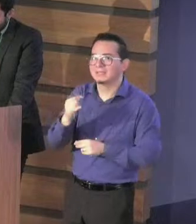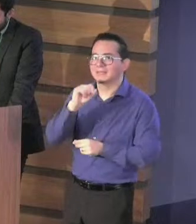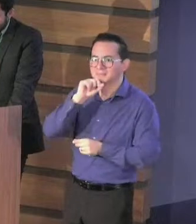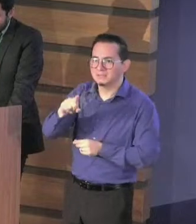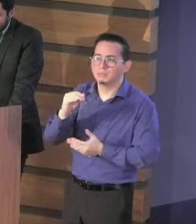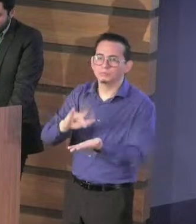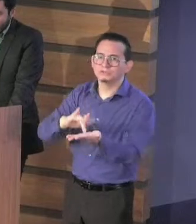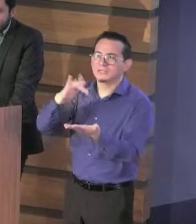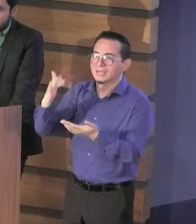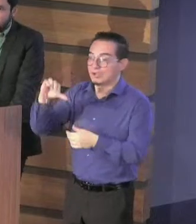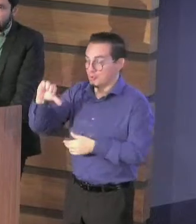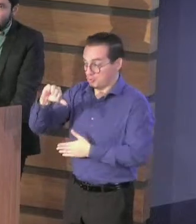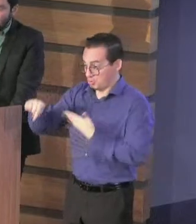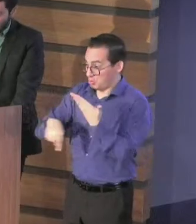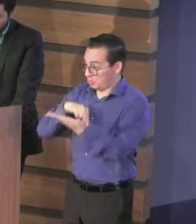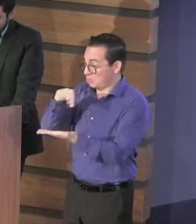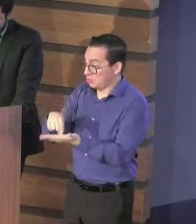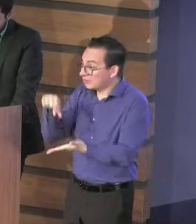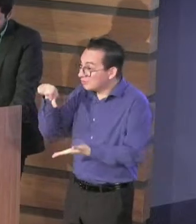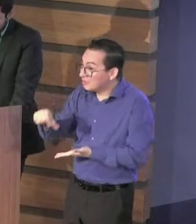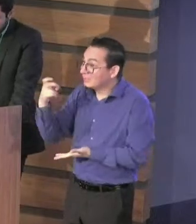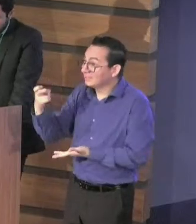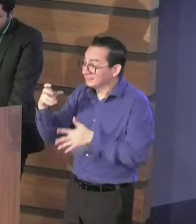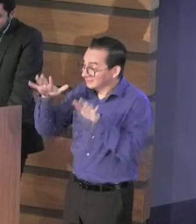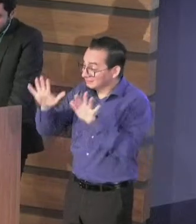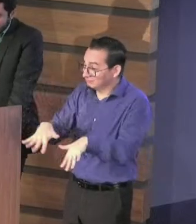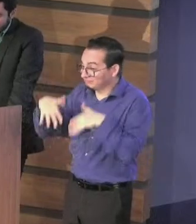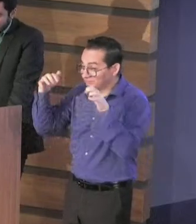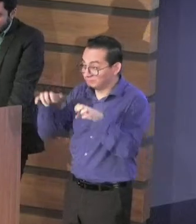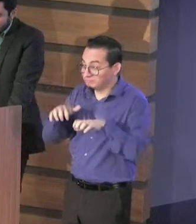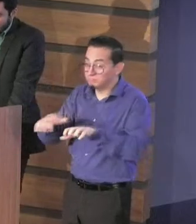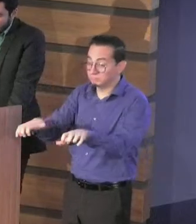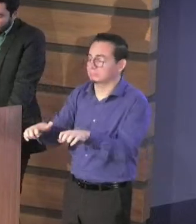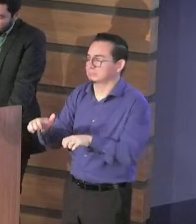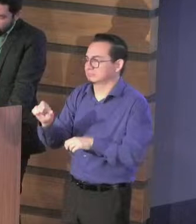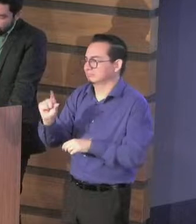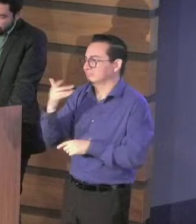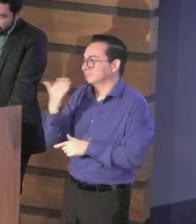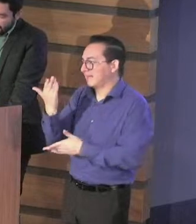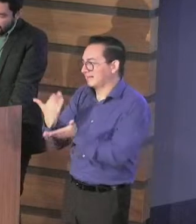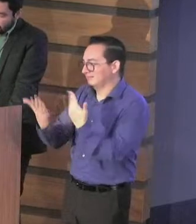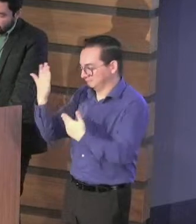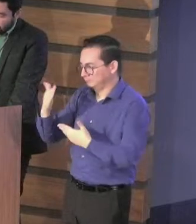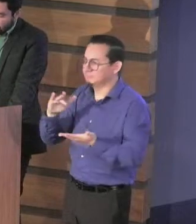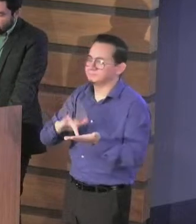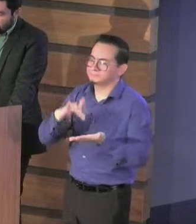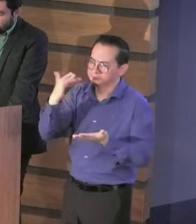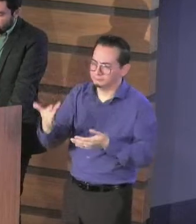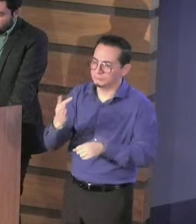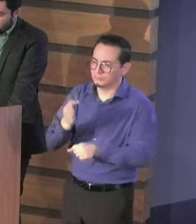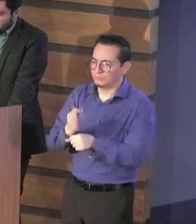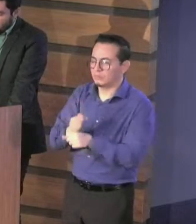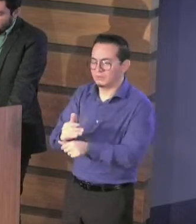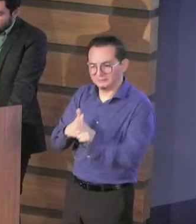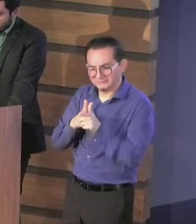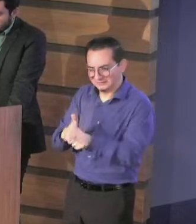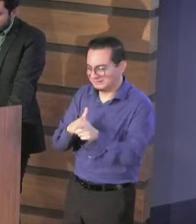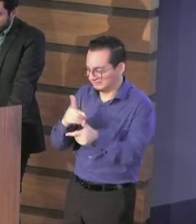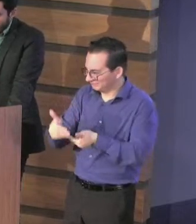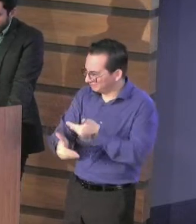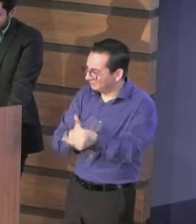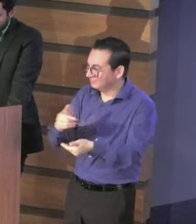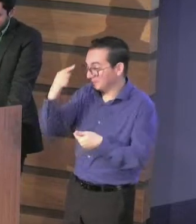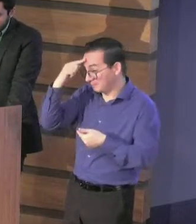a que este evento haya sido un éxito. Sigamos trabajando juntos para construir un futuro